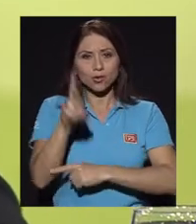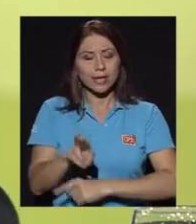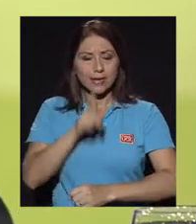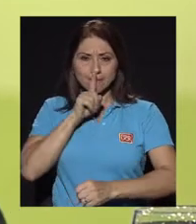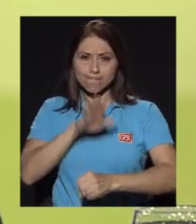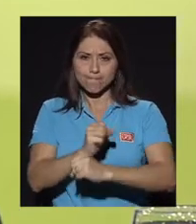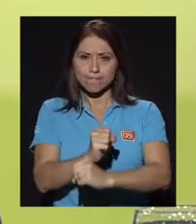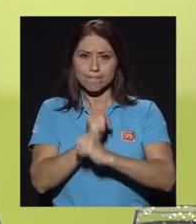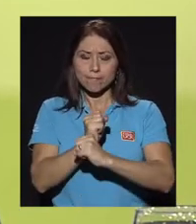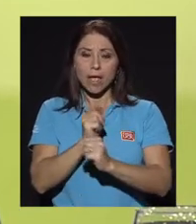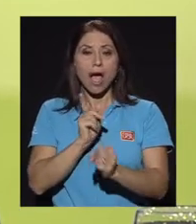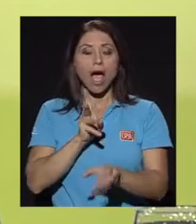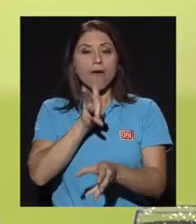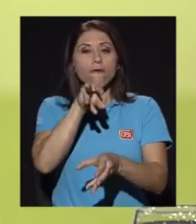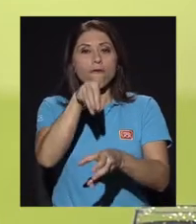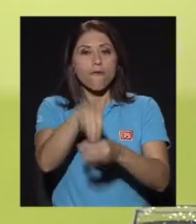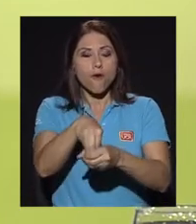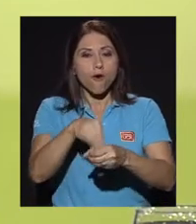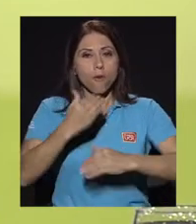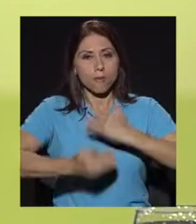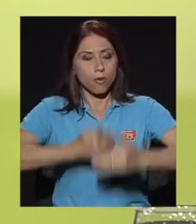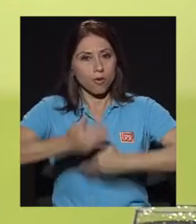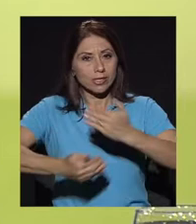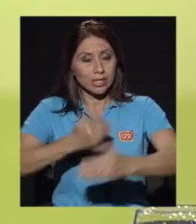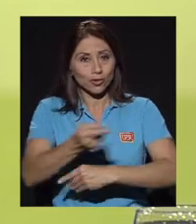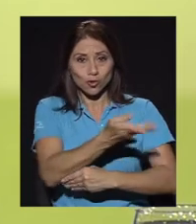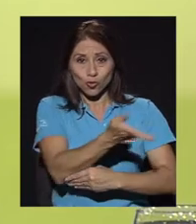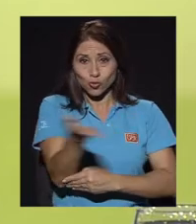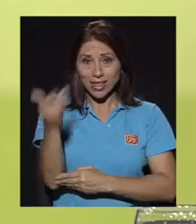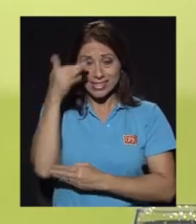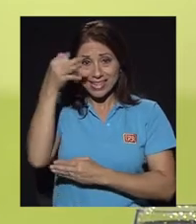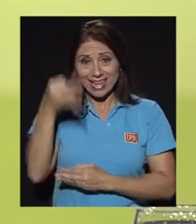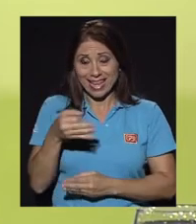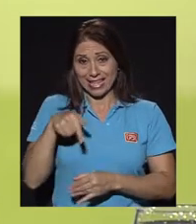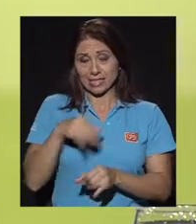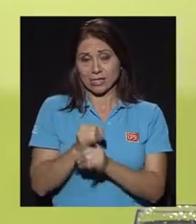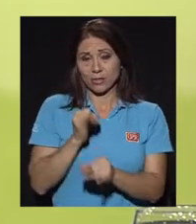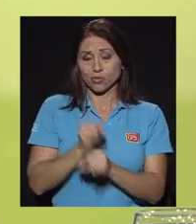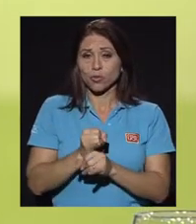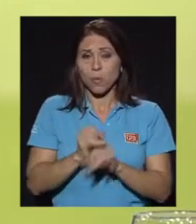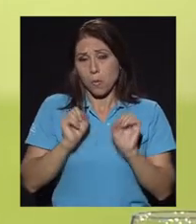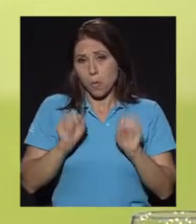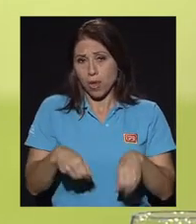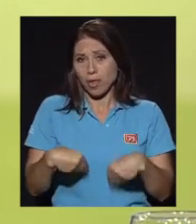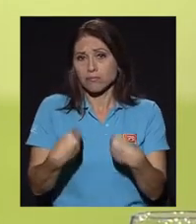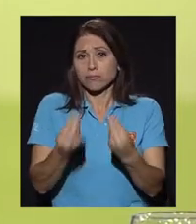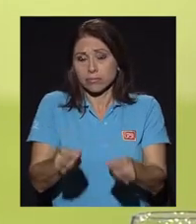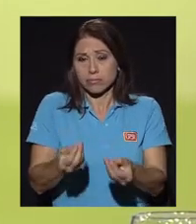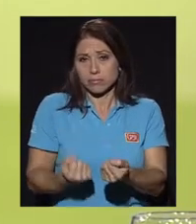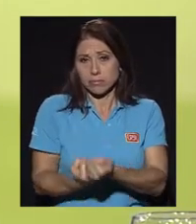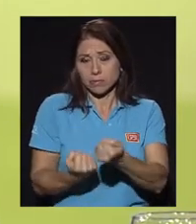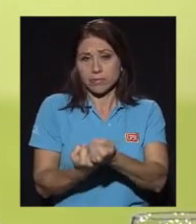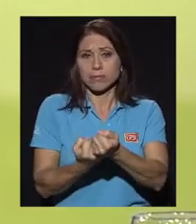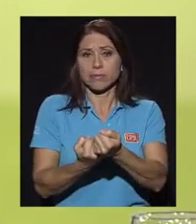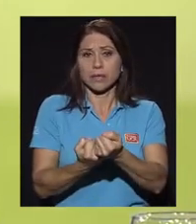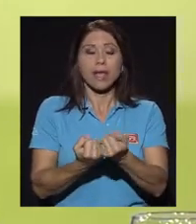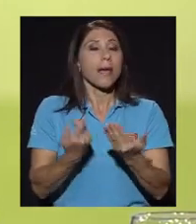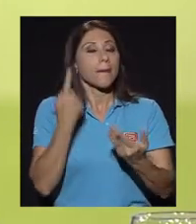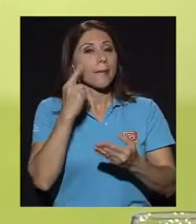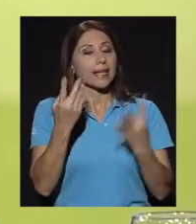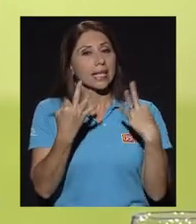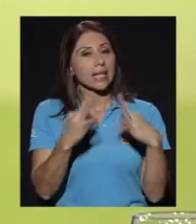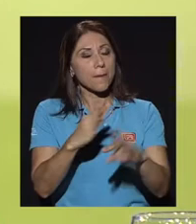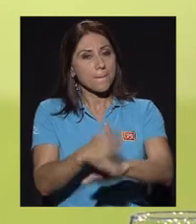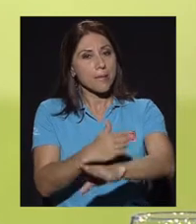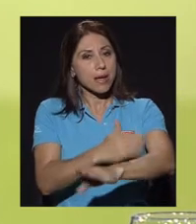Costa Rica a formar parte de aquellos procesos en los cuales ustedes consideren que esta institución pueda aportar de cara a la